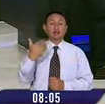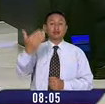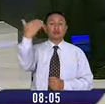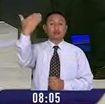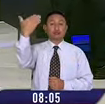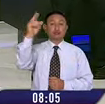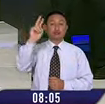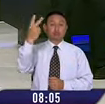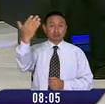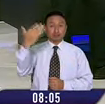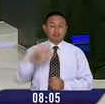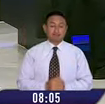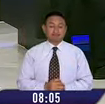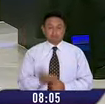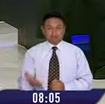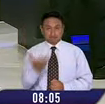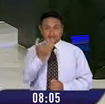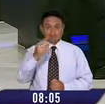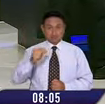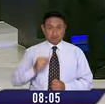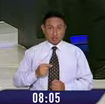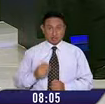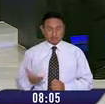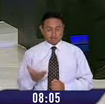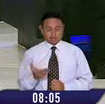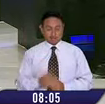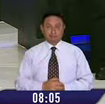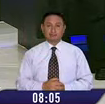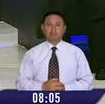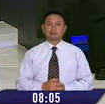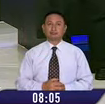Por fin, ¿no? Así que veamos detalles de esto, ¿le parece? Vamos a ver. Por favor.